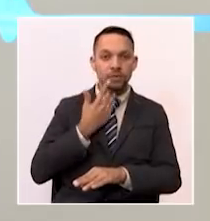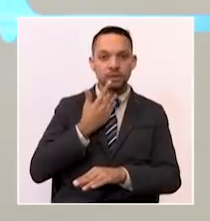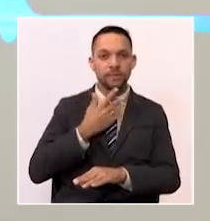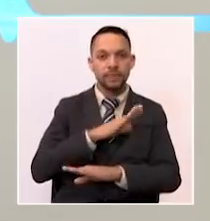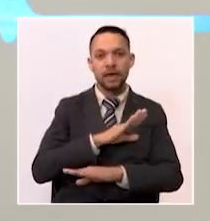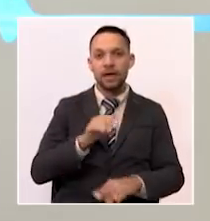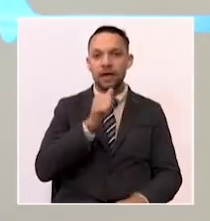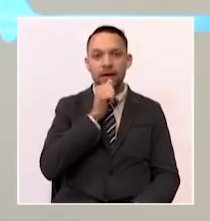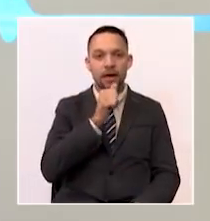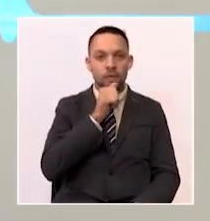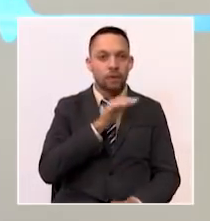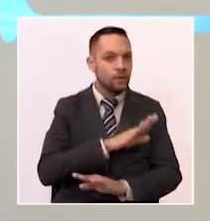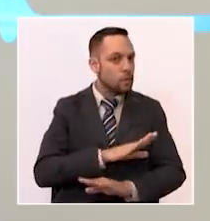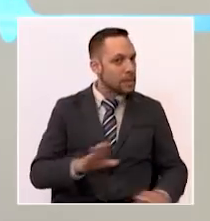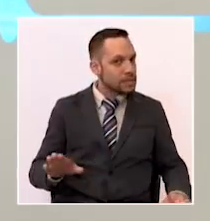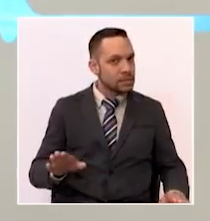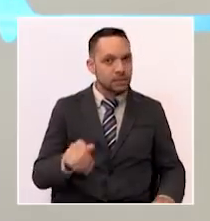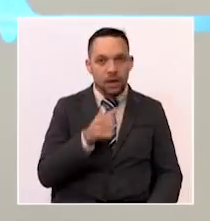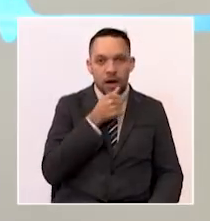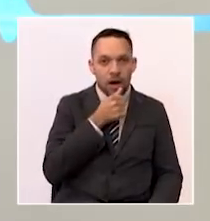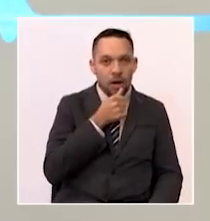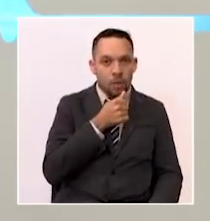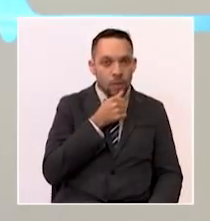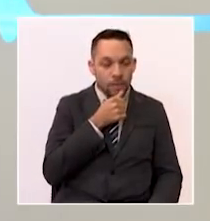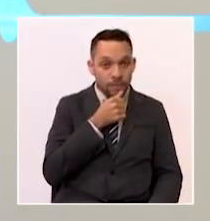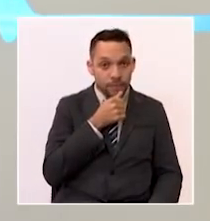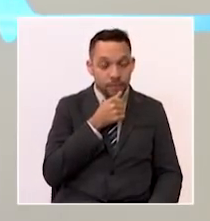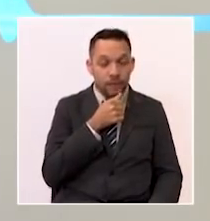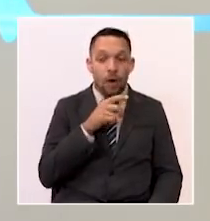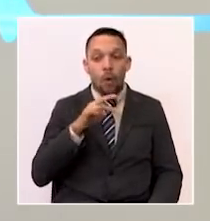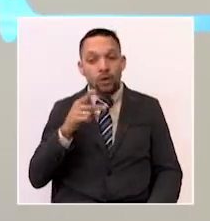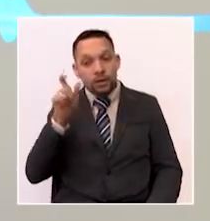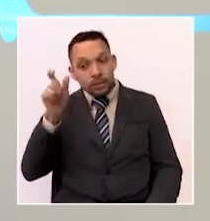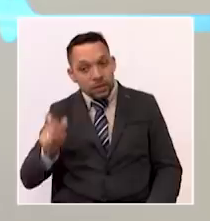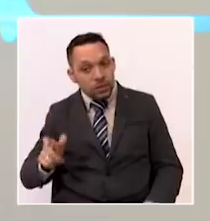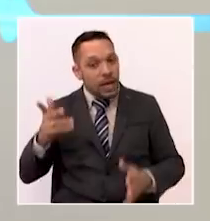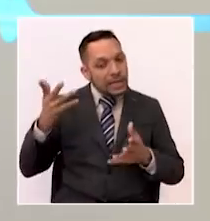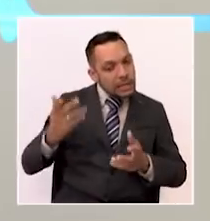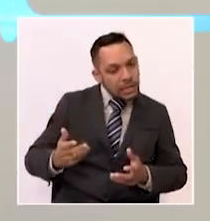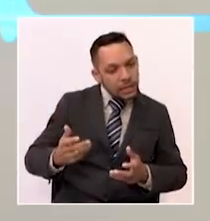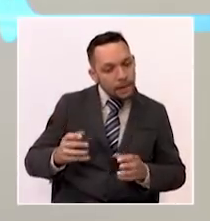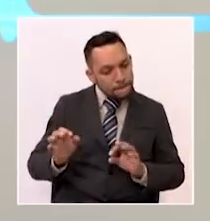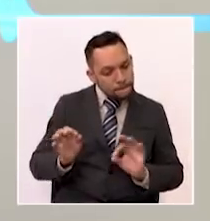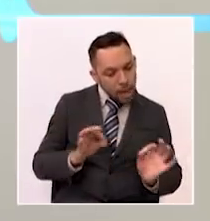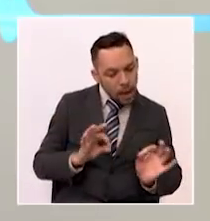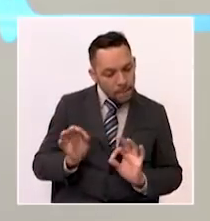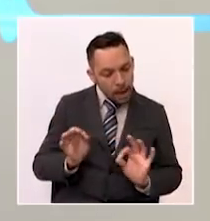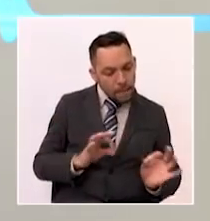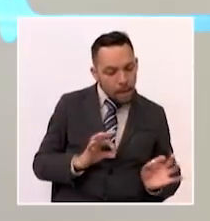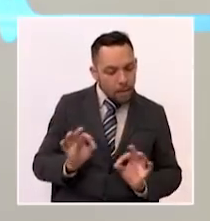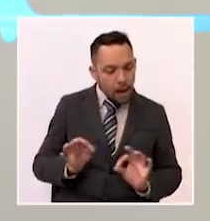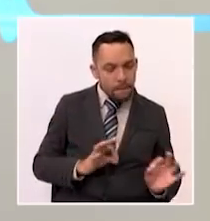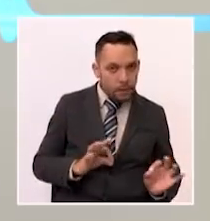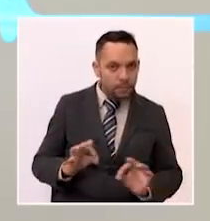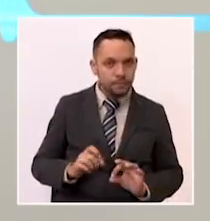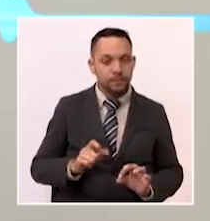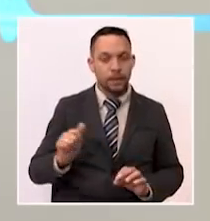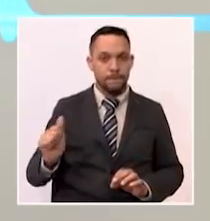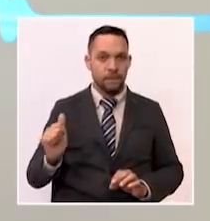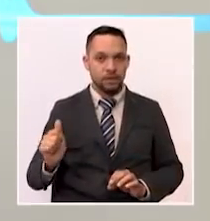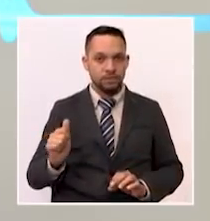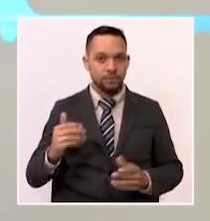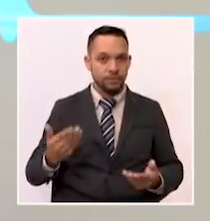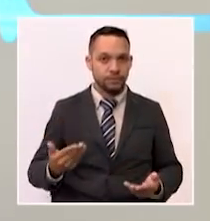con agua, pero si queremos hacer algún tipo de prevención, yo primero les recomiendo que tomen su pH, eso se toma en